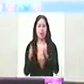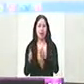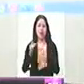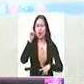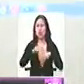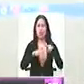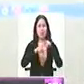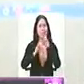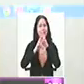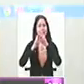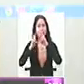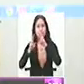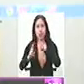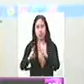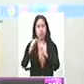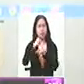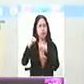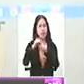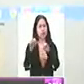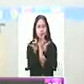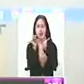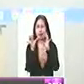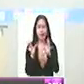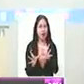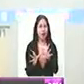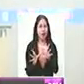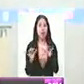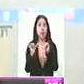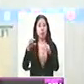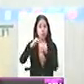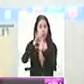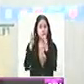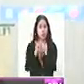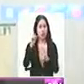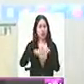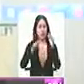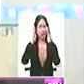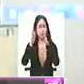respuesta a una situación tan dramática como la que se ha vivido,